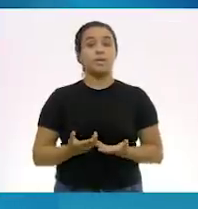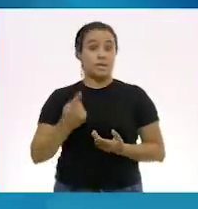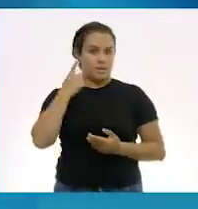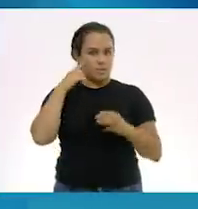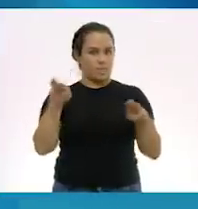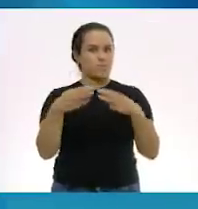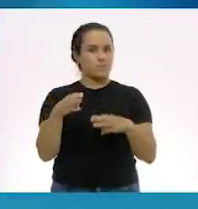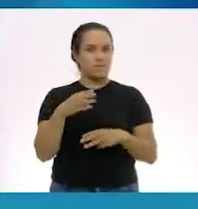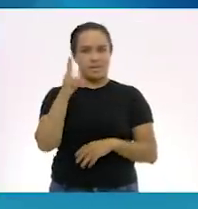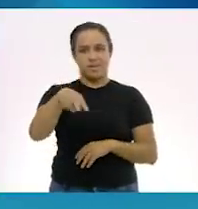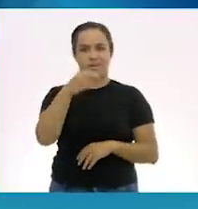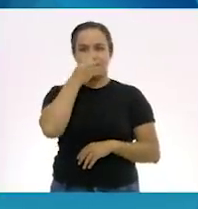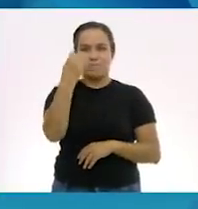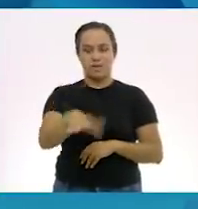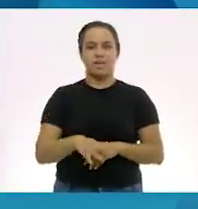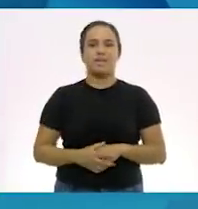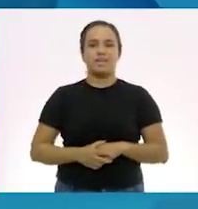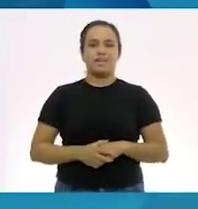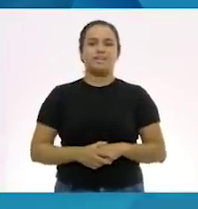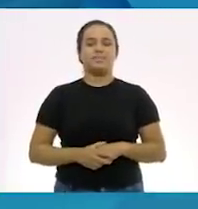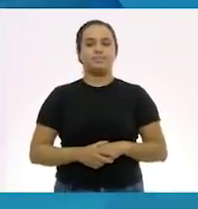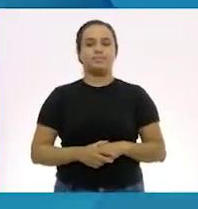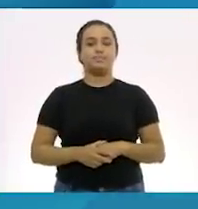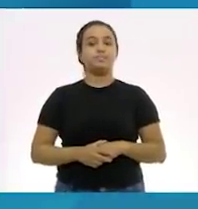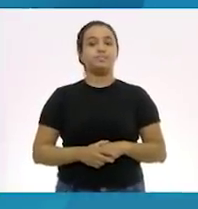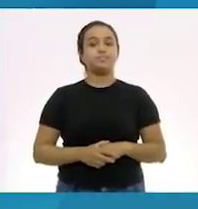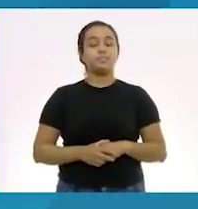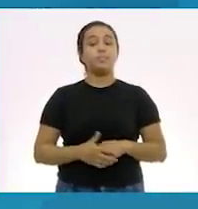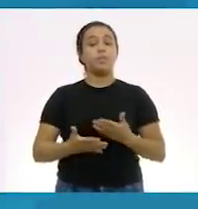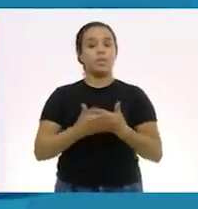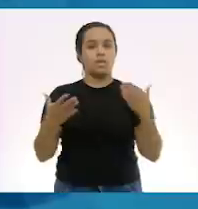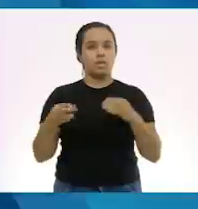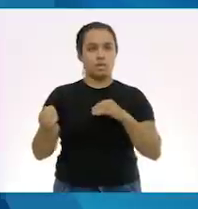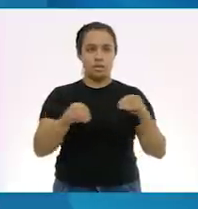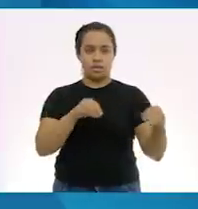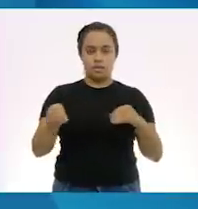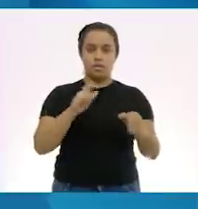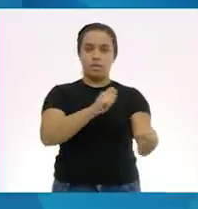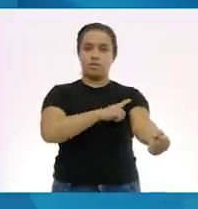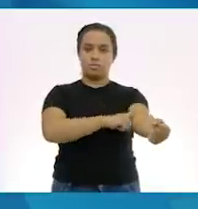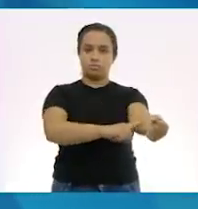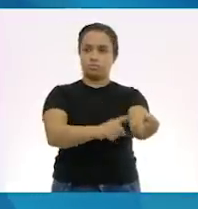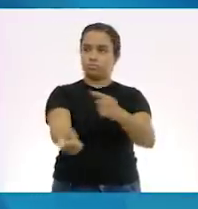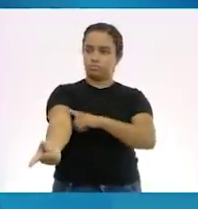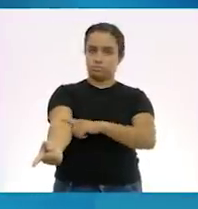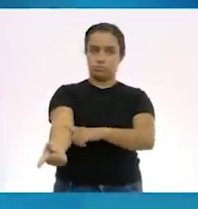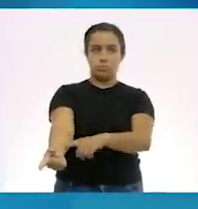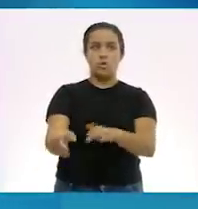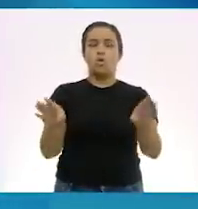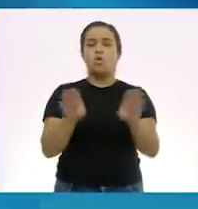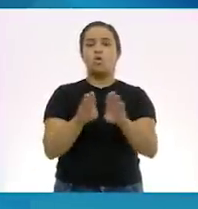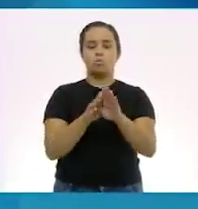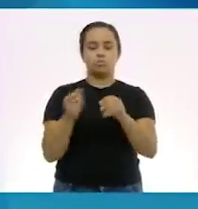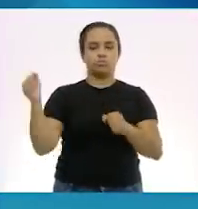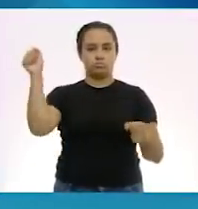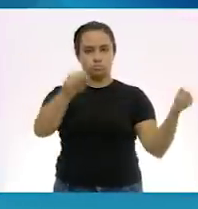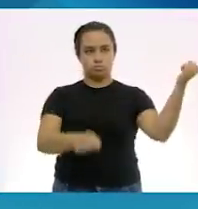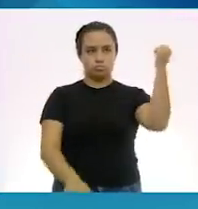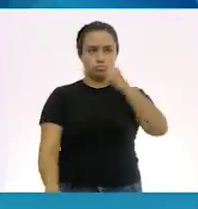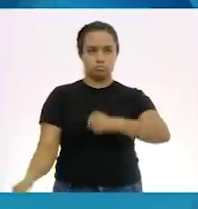¿eh? No se vale mover los codos. Y ahora movemos círculos hacia adelante. Y